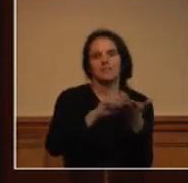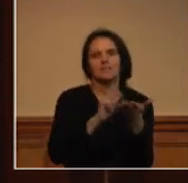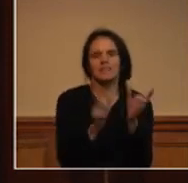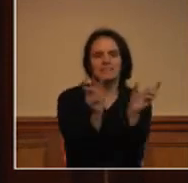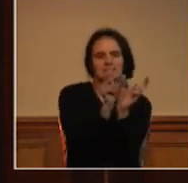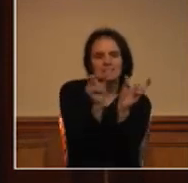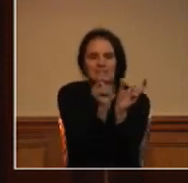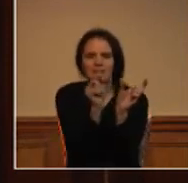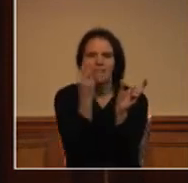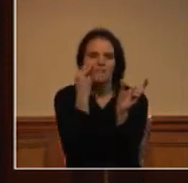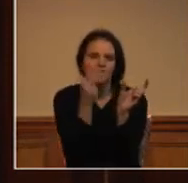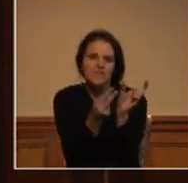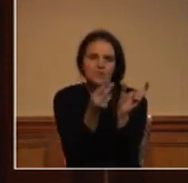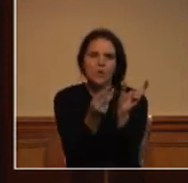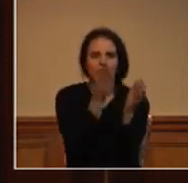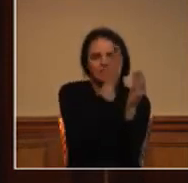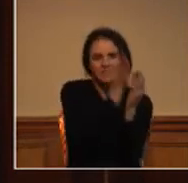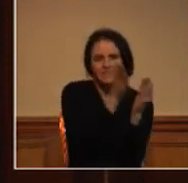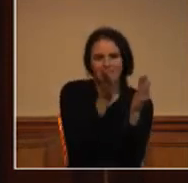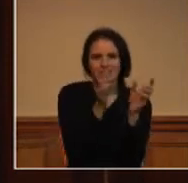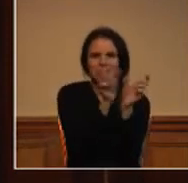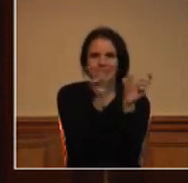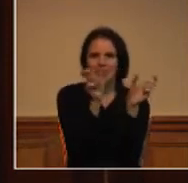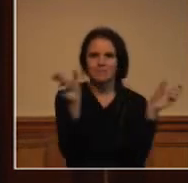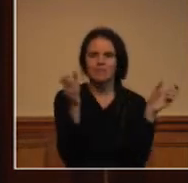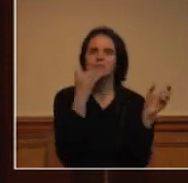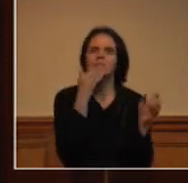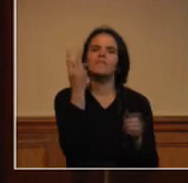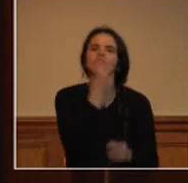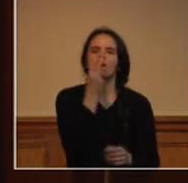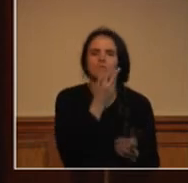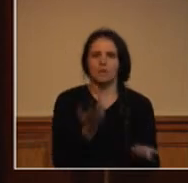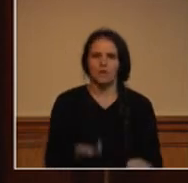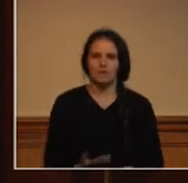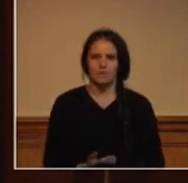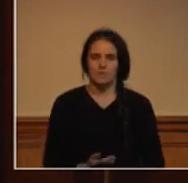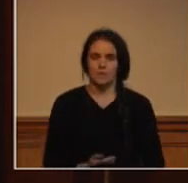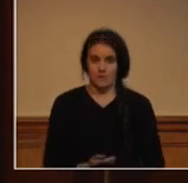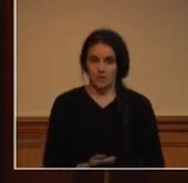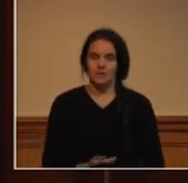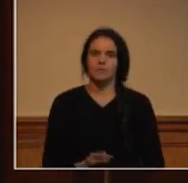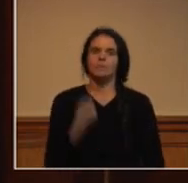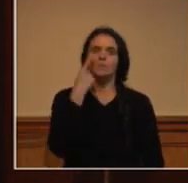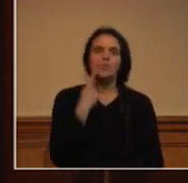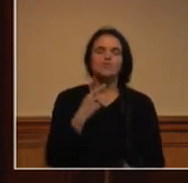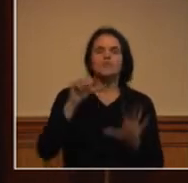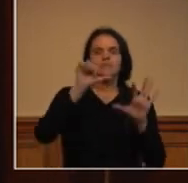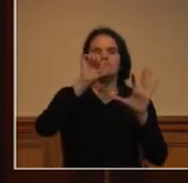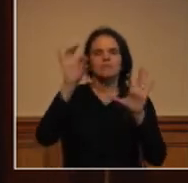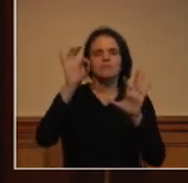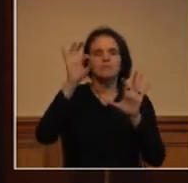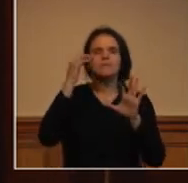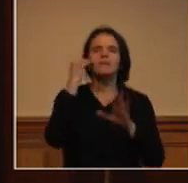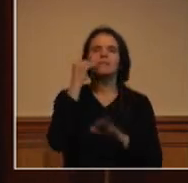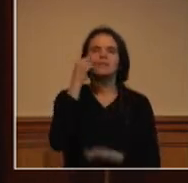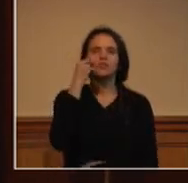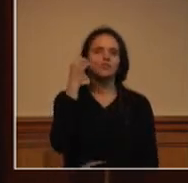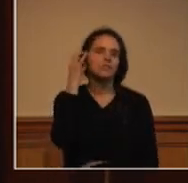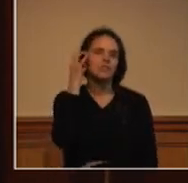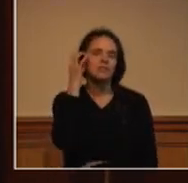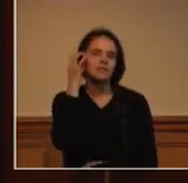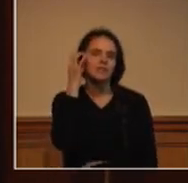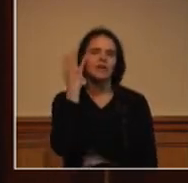sílaba visual, segmentación y vocabulario. Se testeó con 60 niñas y niños